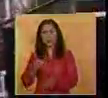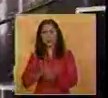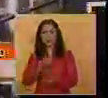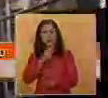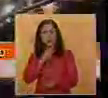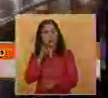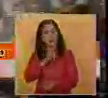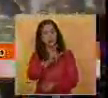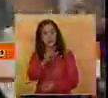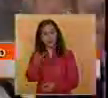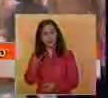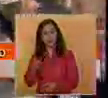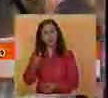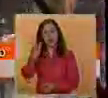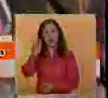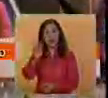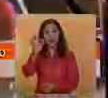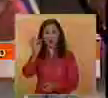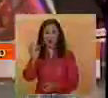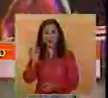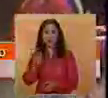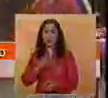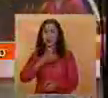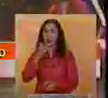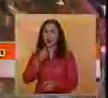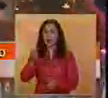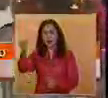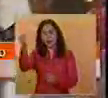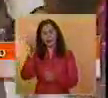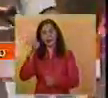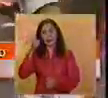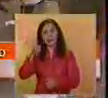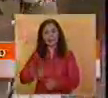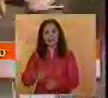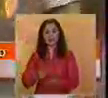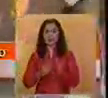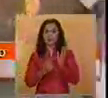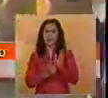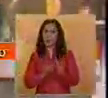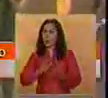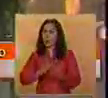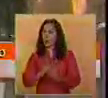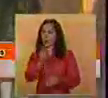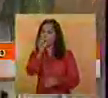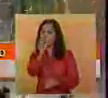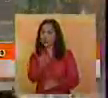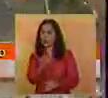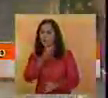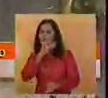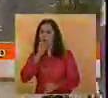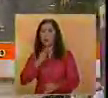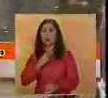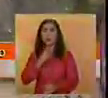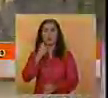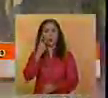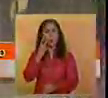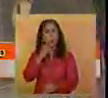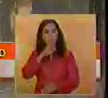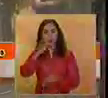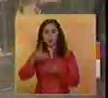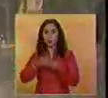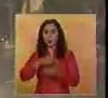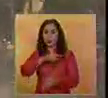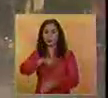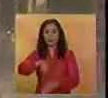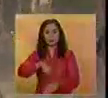los venezolanos. Alejandro Fernández interpretó sus éxitos de siempre y demostró por qué es considerado uno de los mejores vocalistas de todos